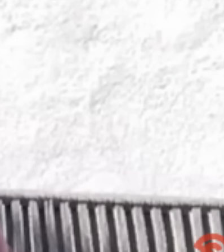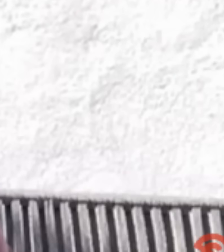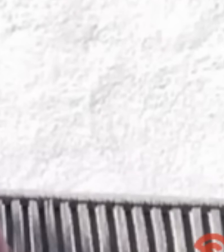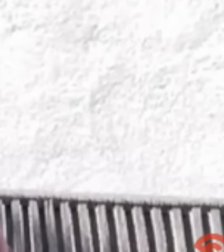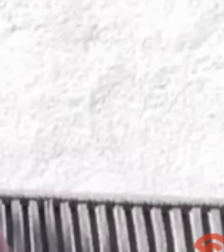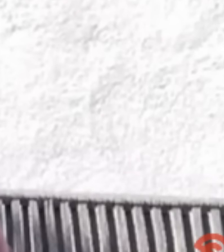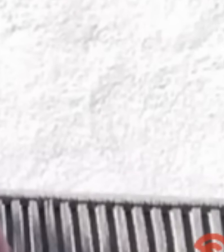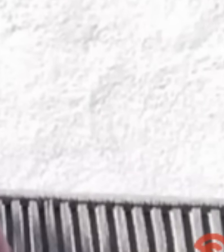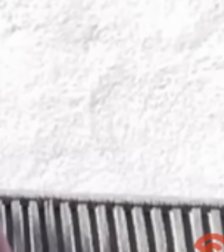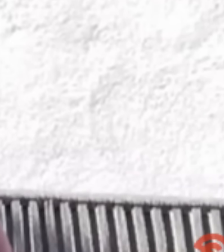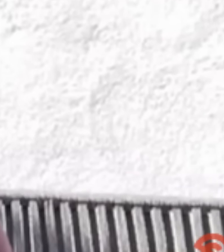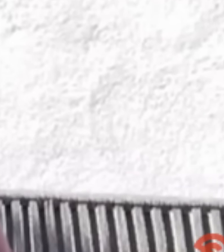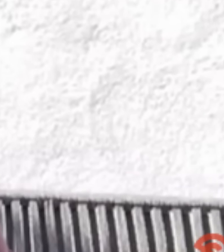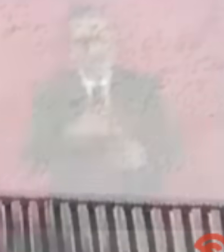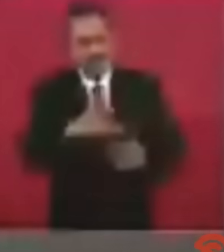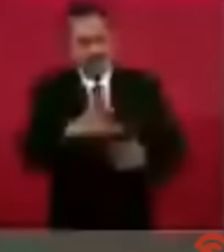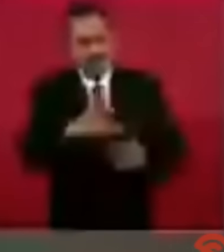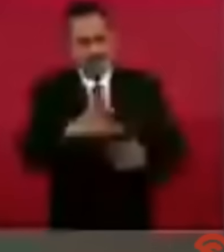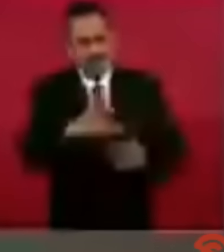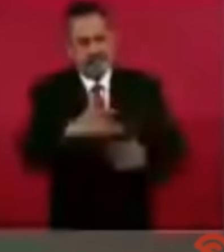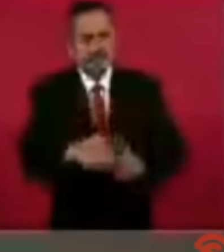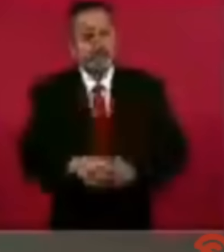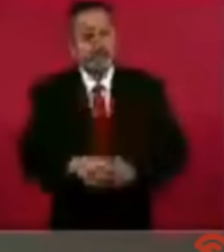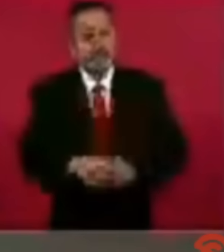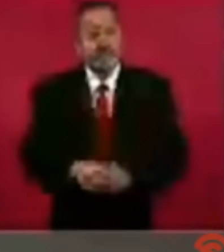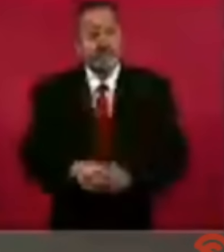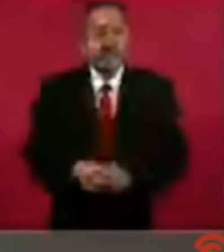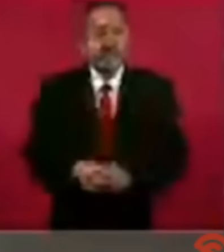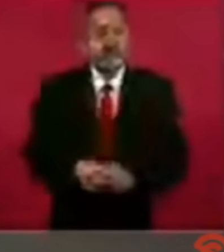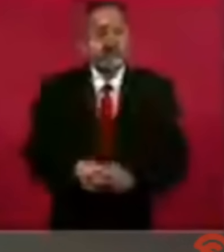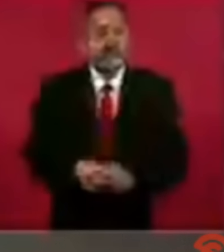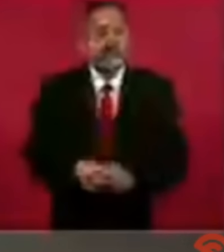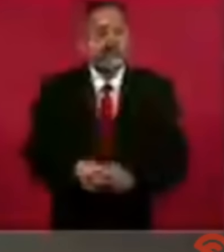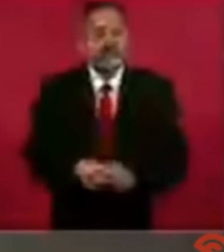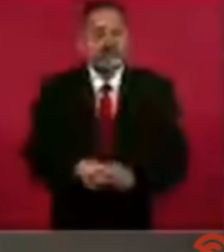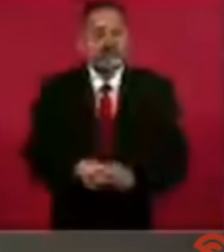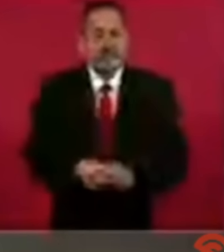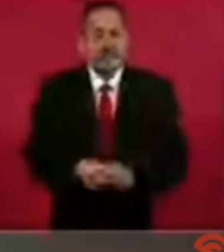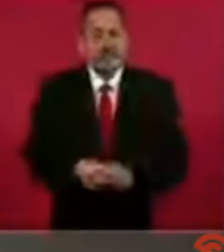presidente sobre ese tema. Vino una